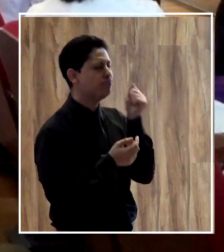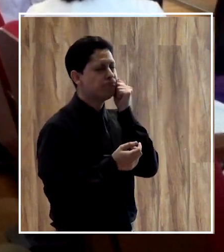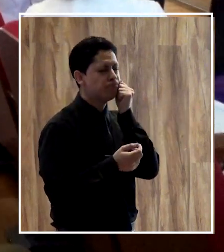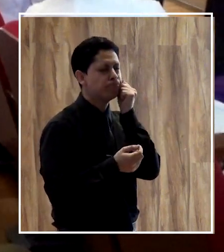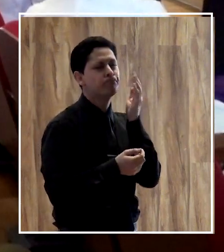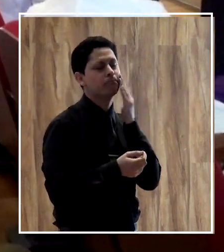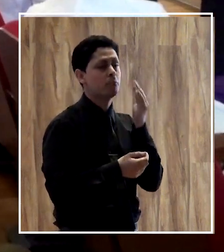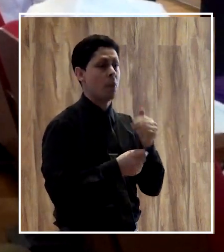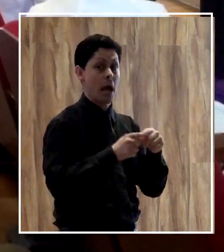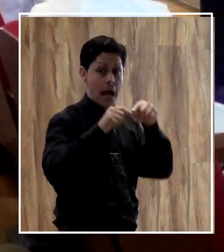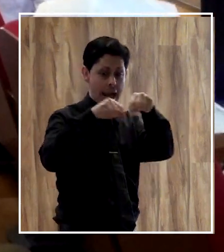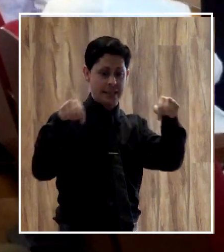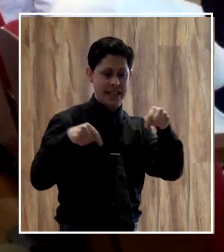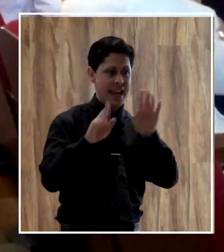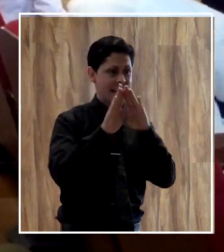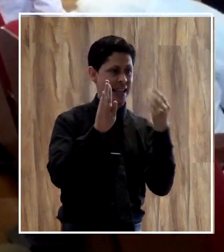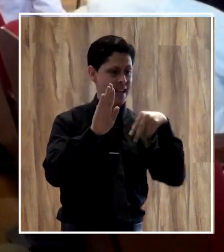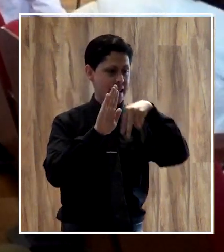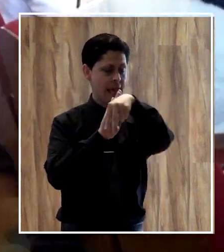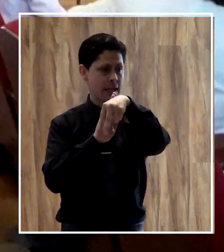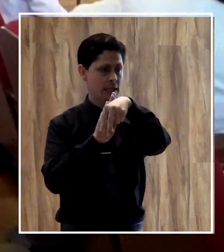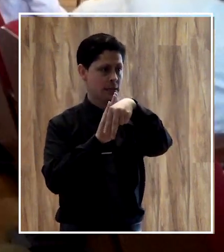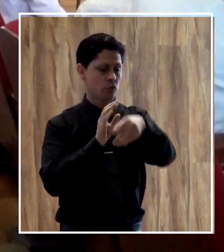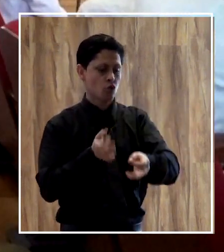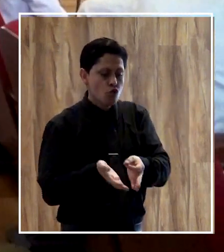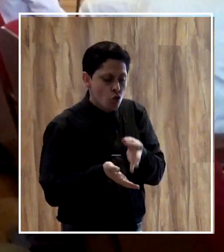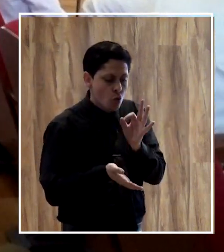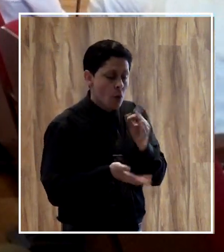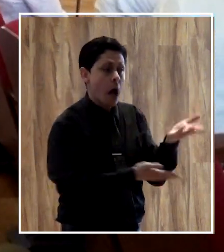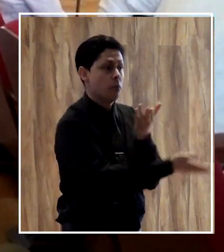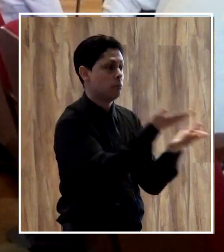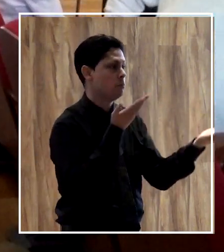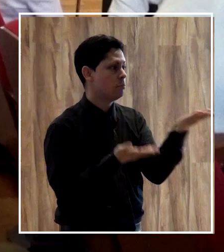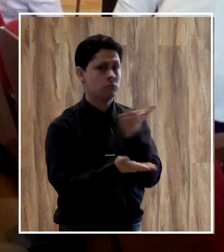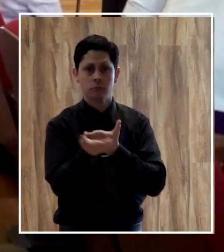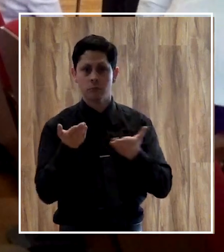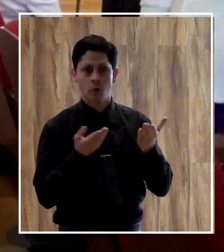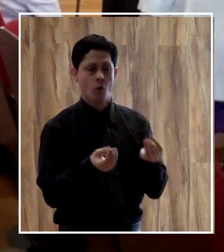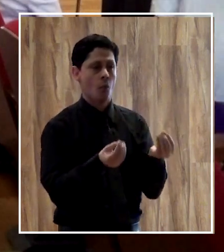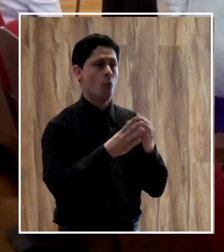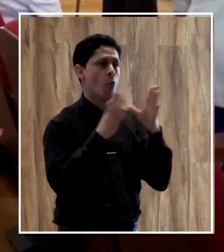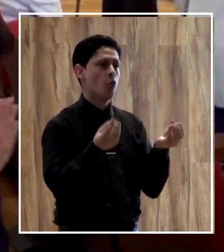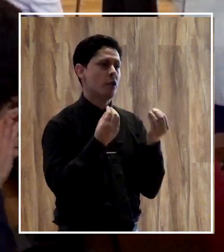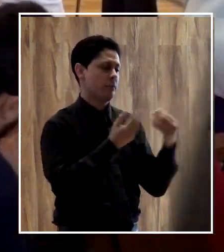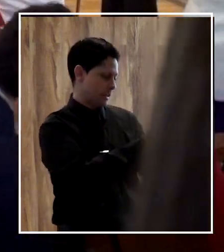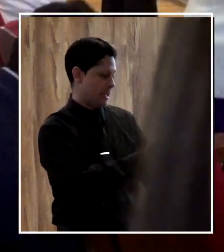fraterno a la salida del Salón de Honor. Muchas gracias por su asistencia. Muy buenas tardes.